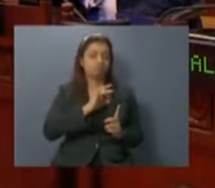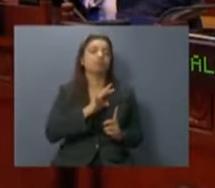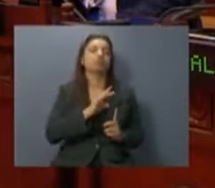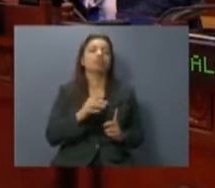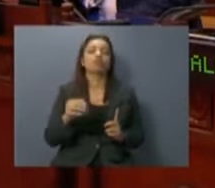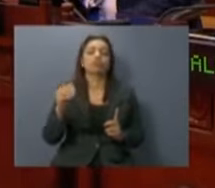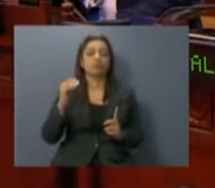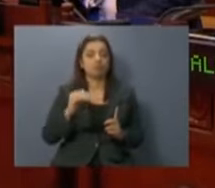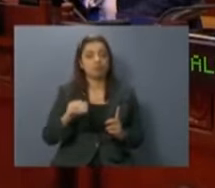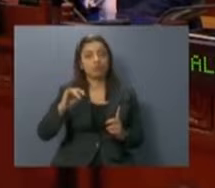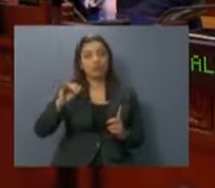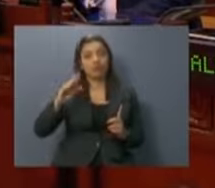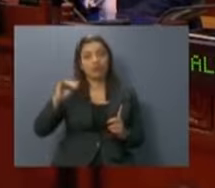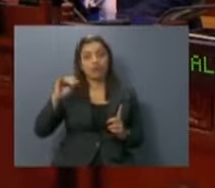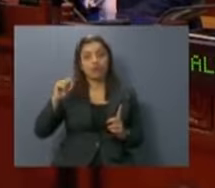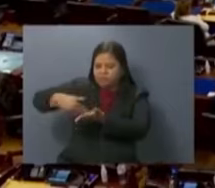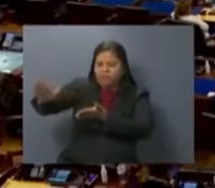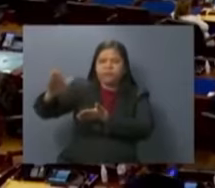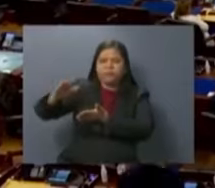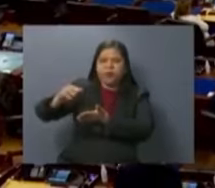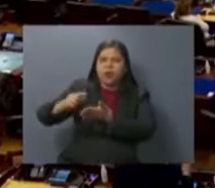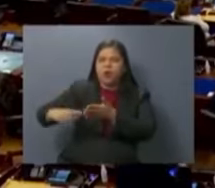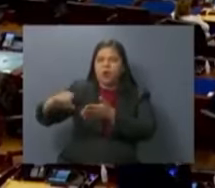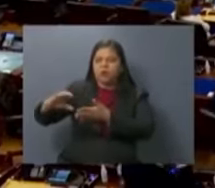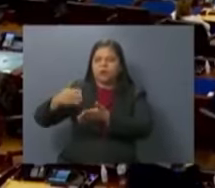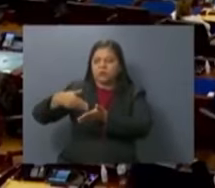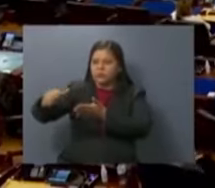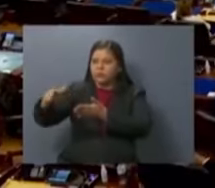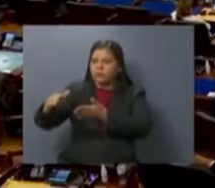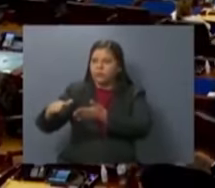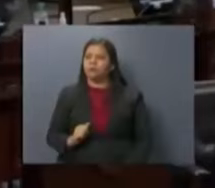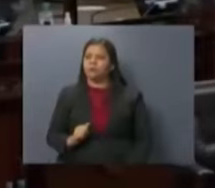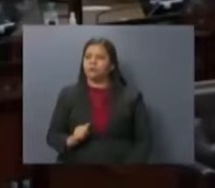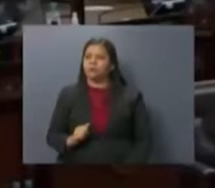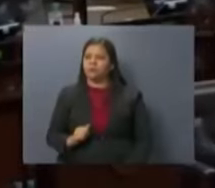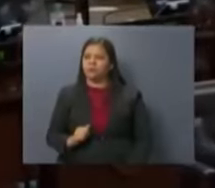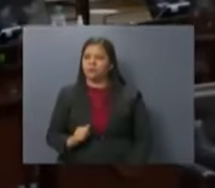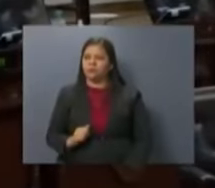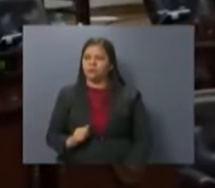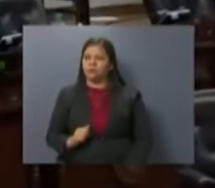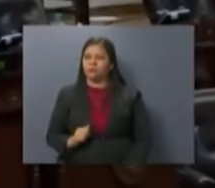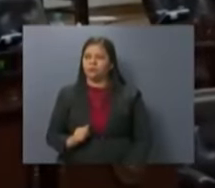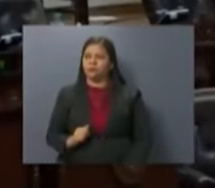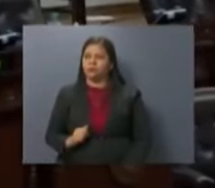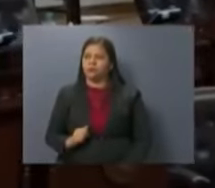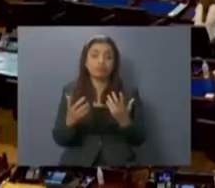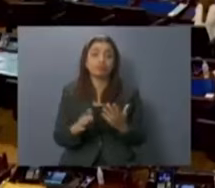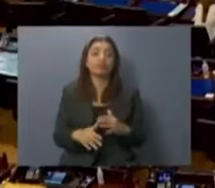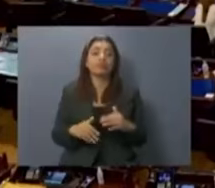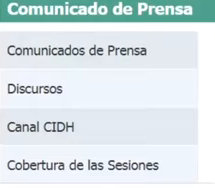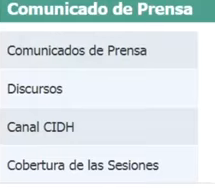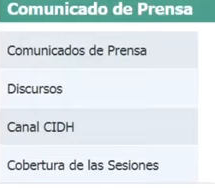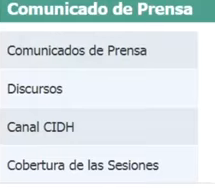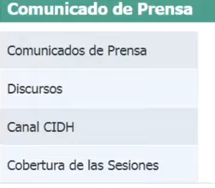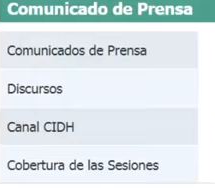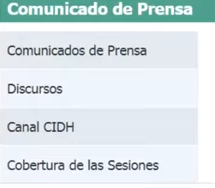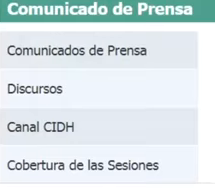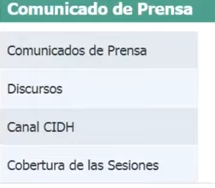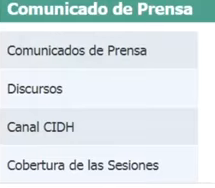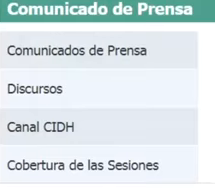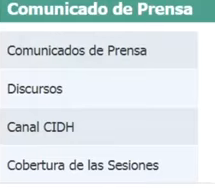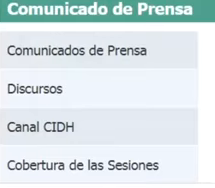de los poderes públicos la comisión tomó nota de las conclusiones contenidas en el informe de la reciente emisión